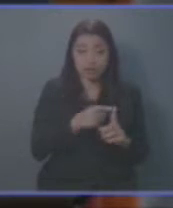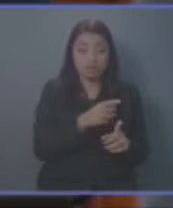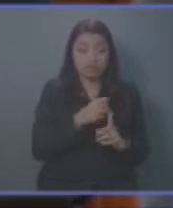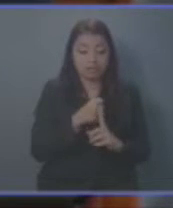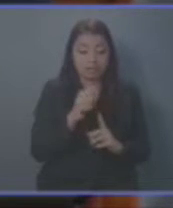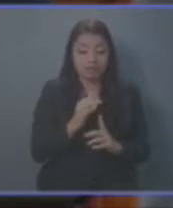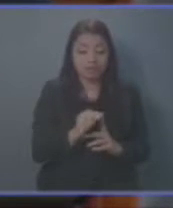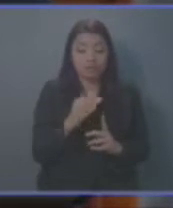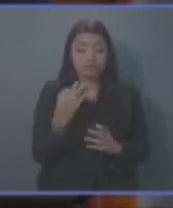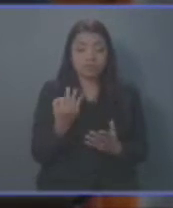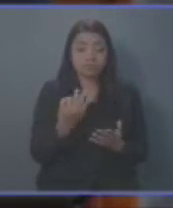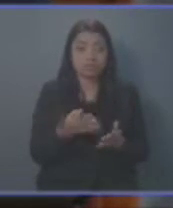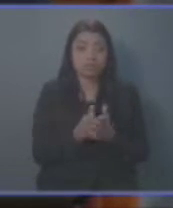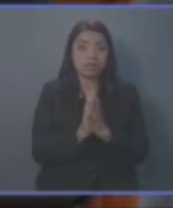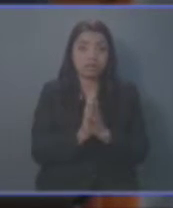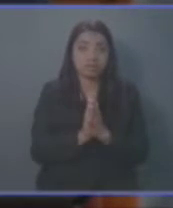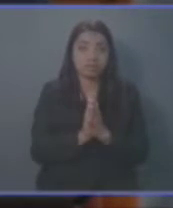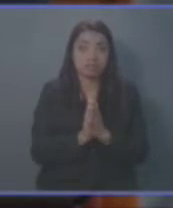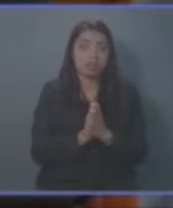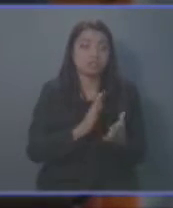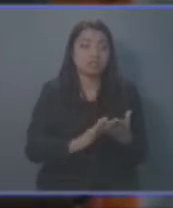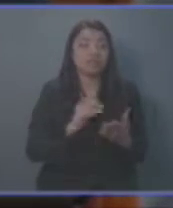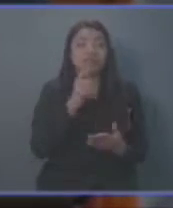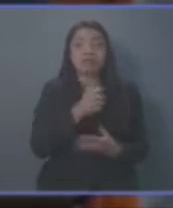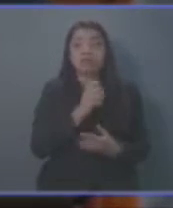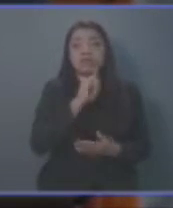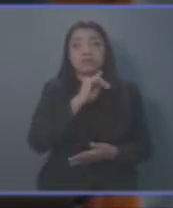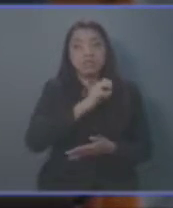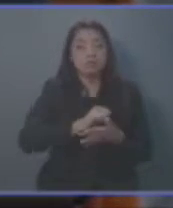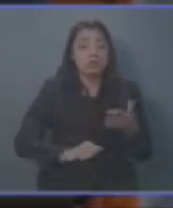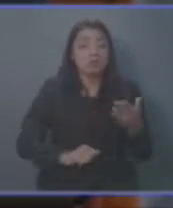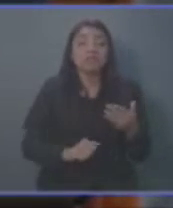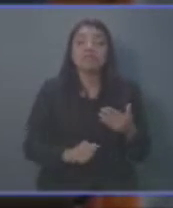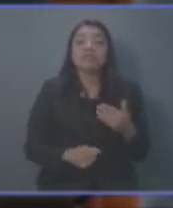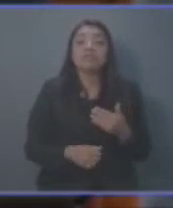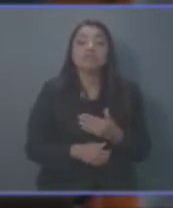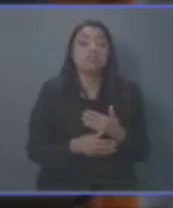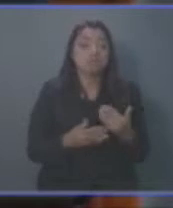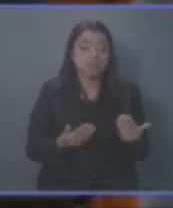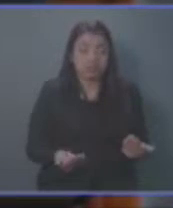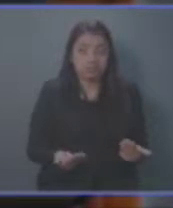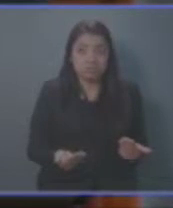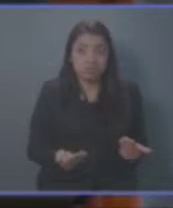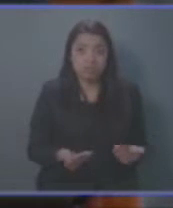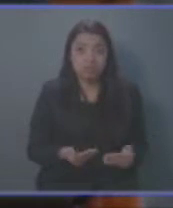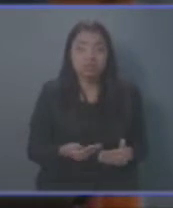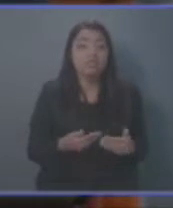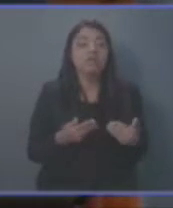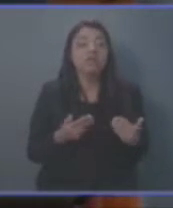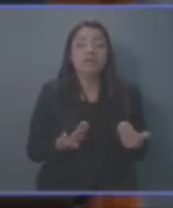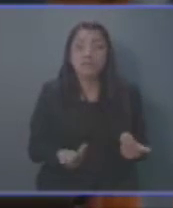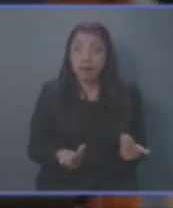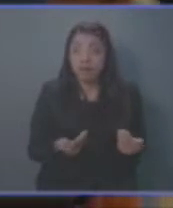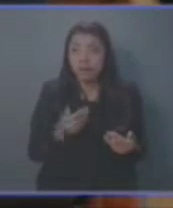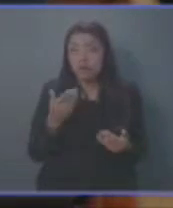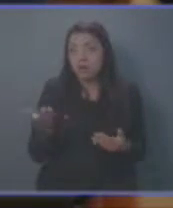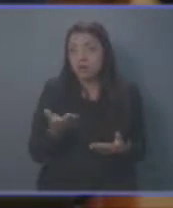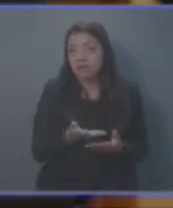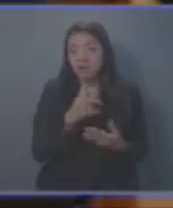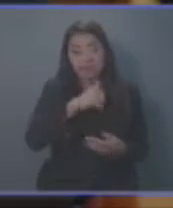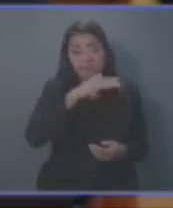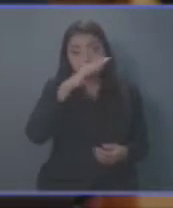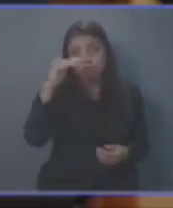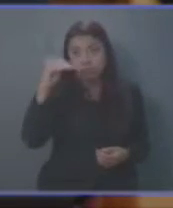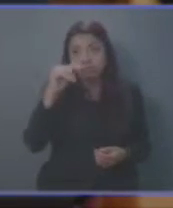objetivos, solicita exonerarla del pago de impuestos en lo que incurrirá por la introducción al